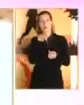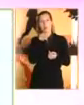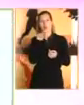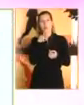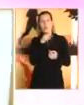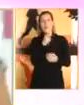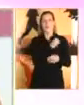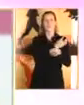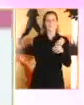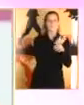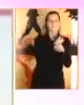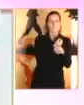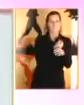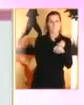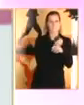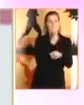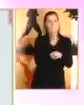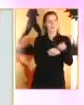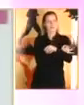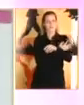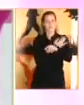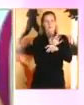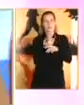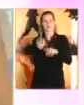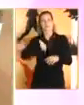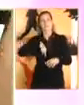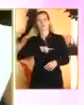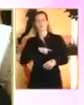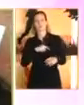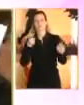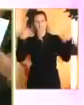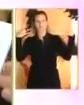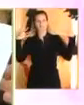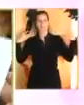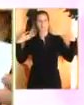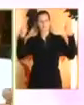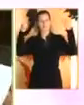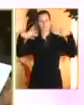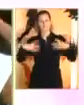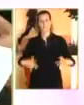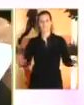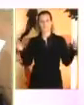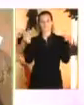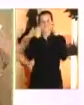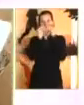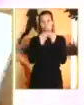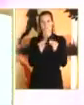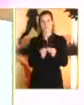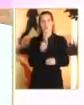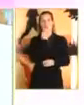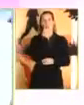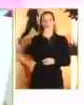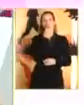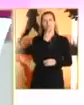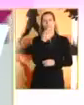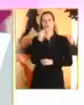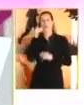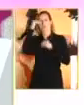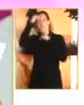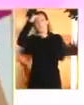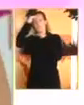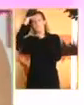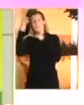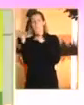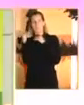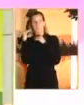las plantas y nosotros. Podemos hacer un plano detalle del esquema, por tanto. Dios. La flor es igual que una persona. Bueno, tanto igual a nivel de